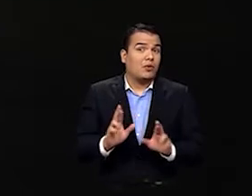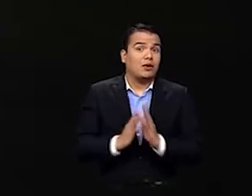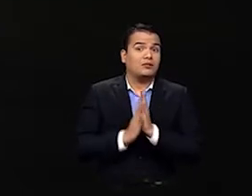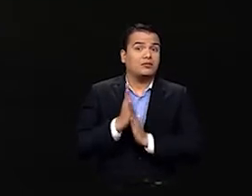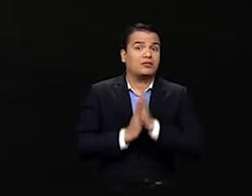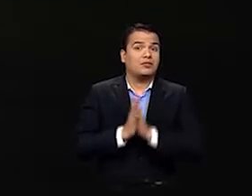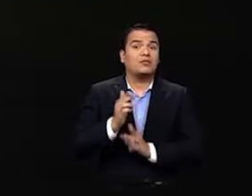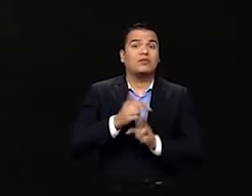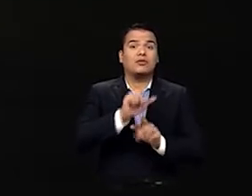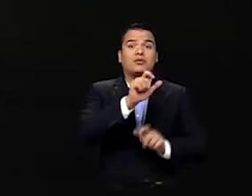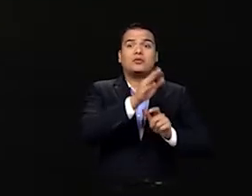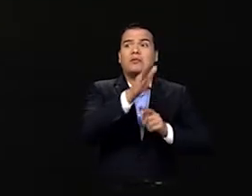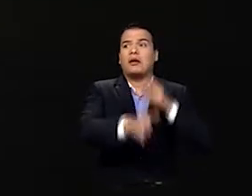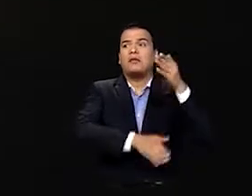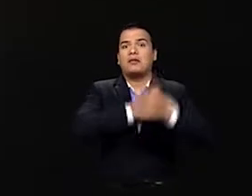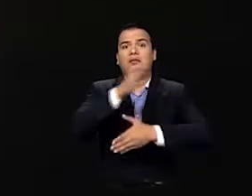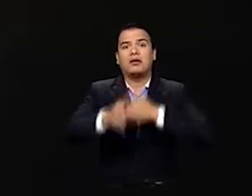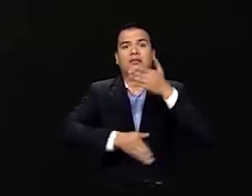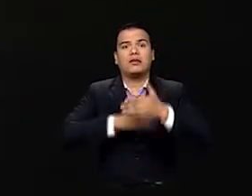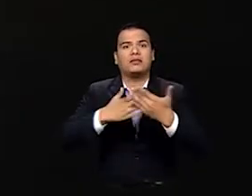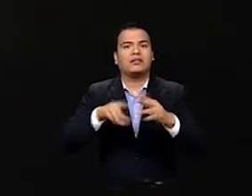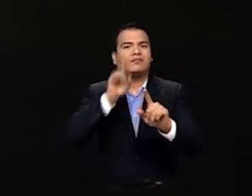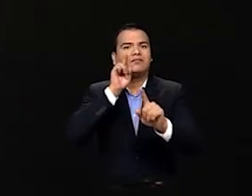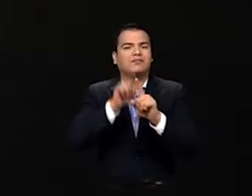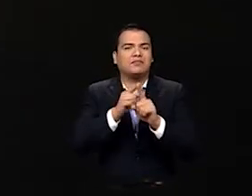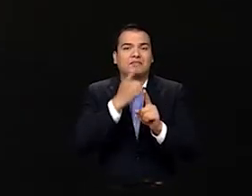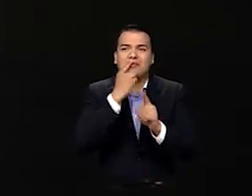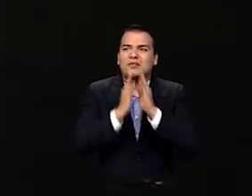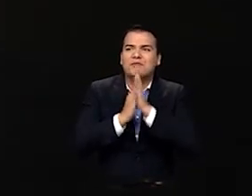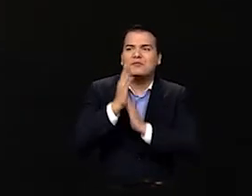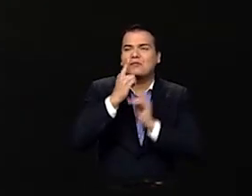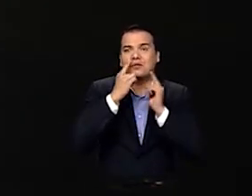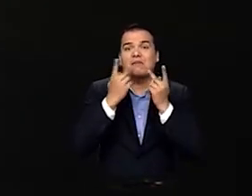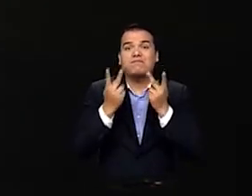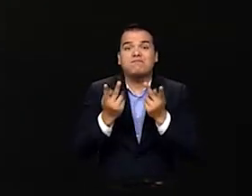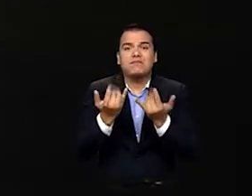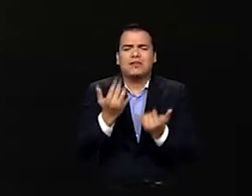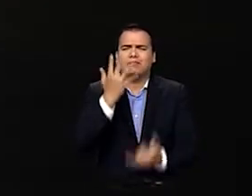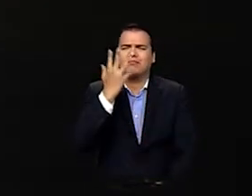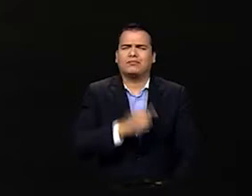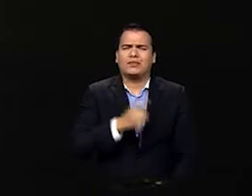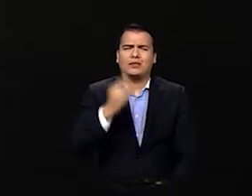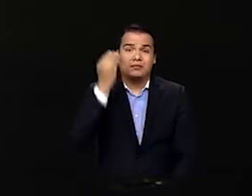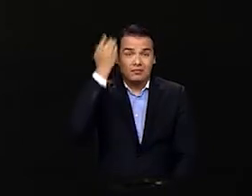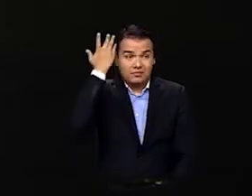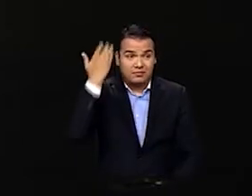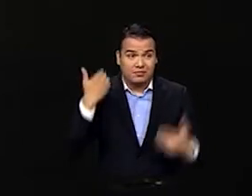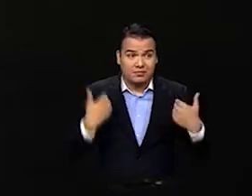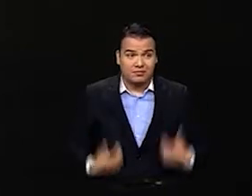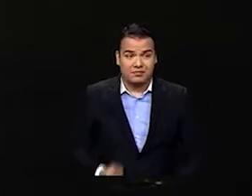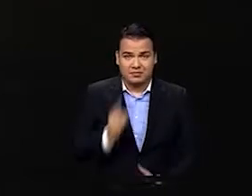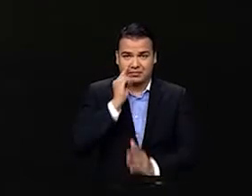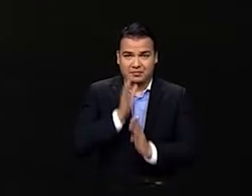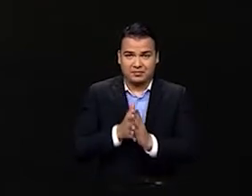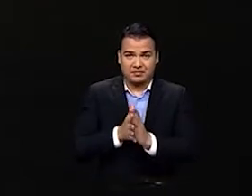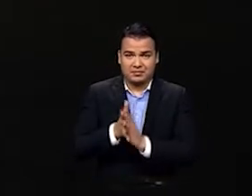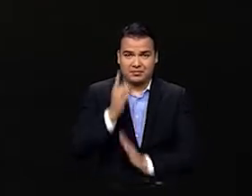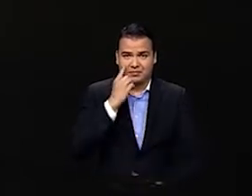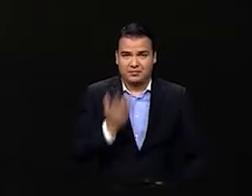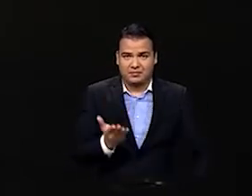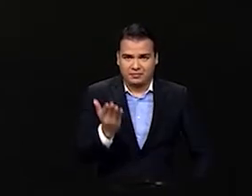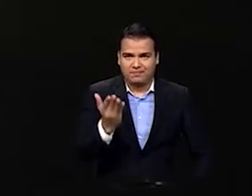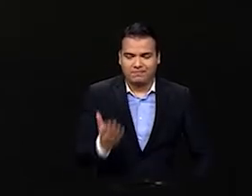apertura de los avistamientos al público en general para que ustedes puedan disfrutar de este hermoso animal. Desde Buenaventura, para el informativo